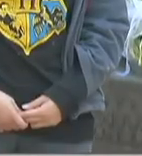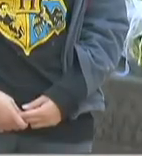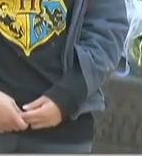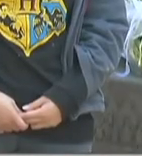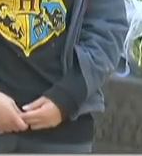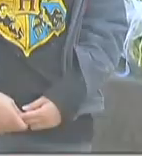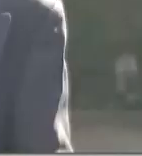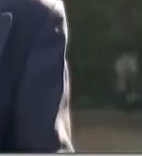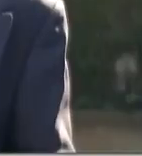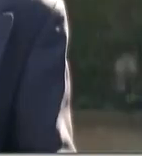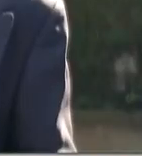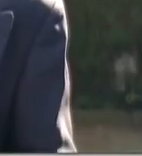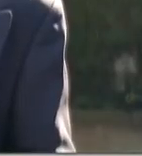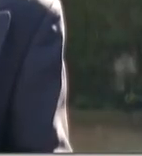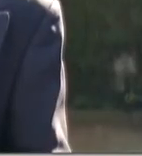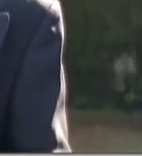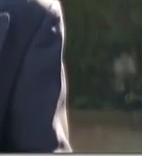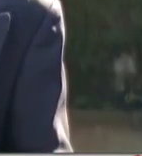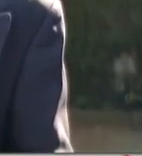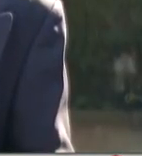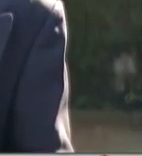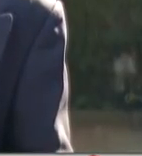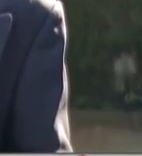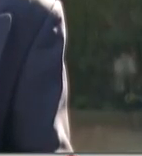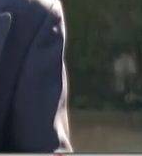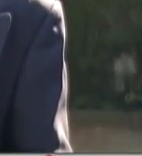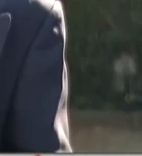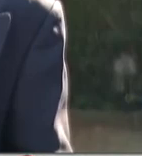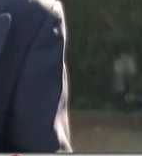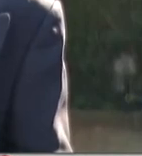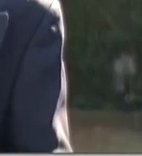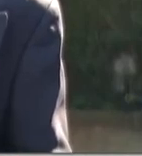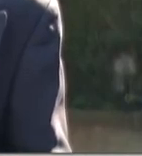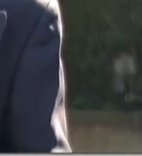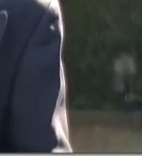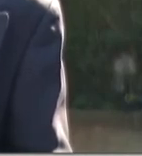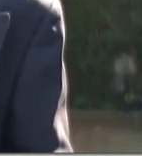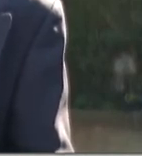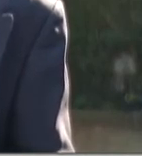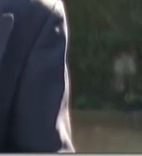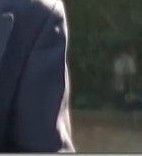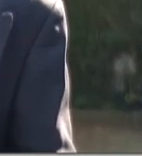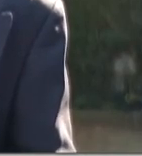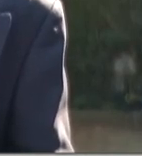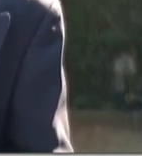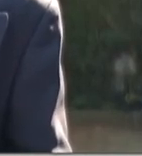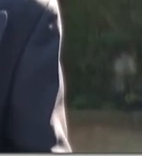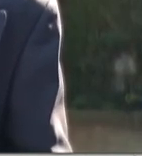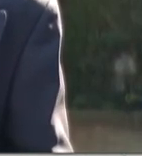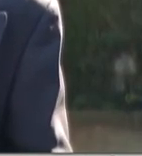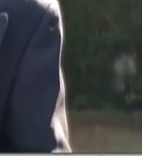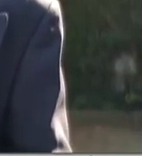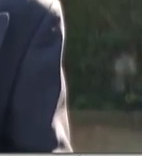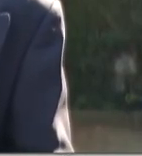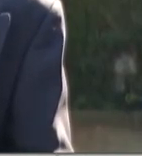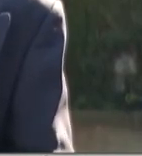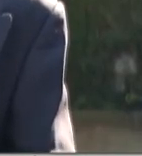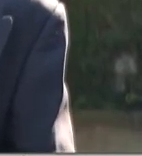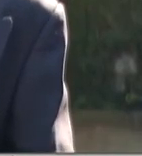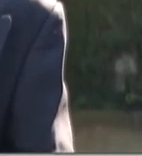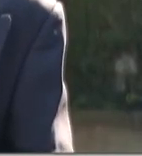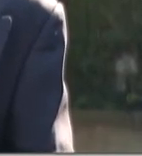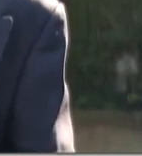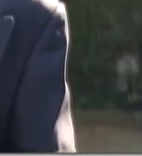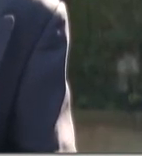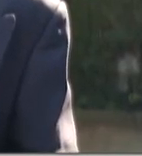Kahlo. Fue el pintor más comprometido con la idea postrevolucionaria de educar desde el arte